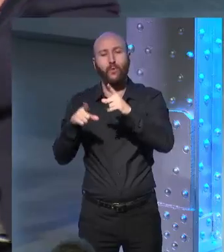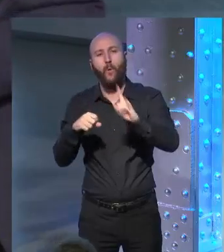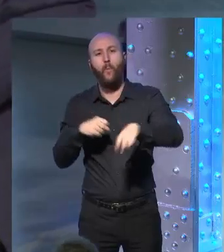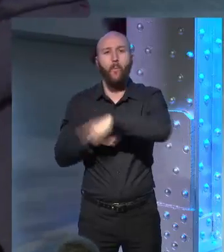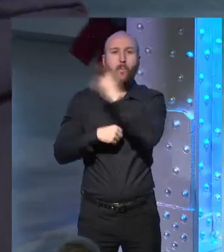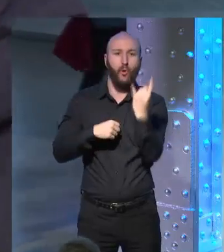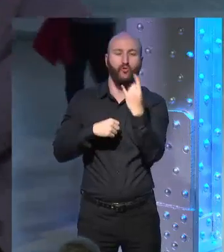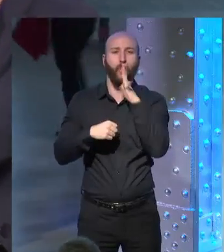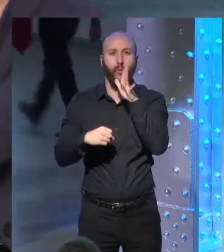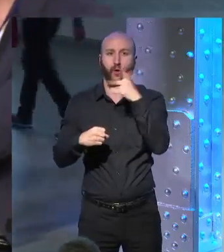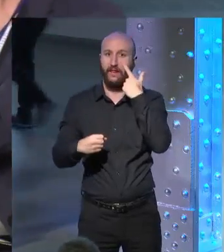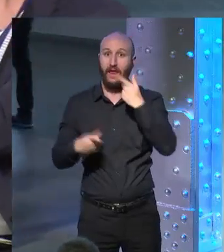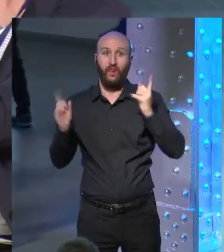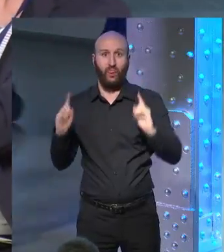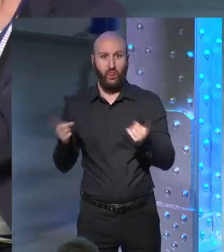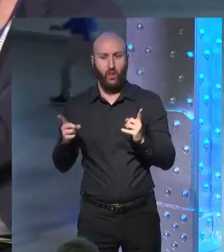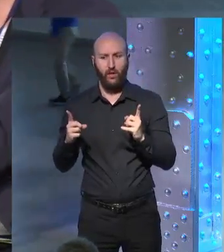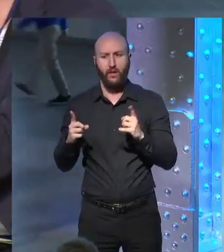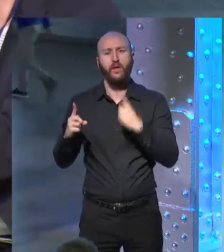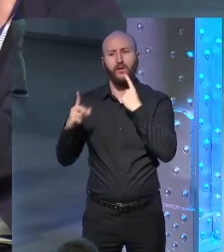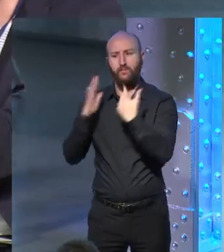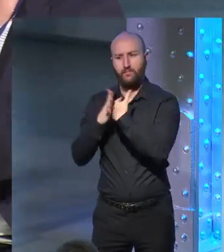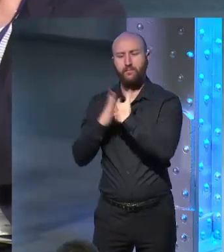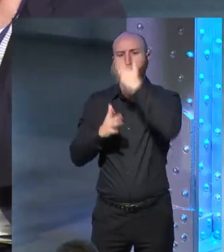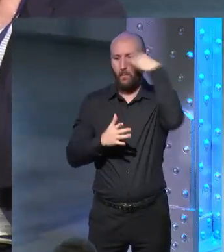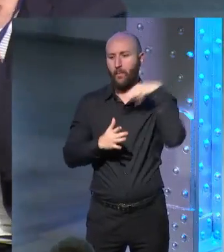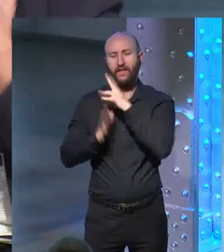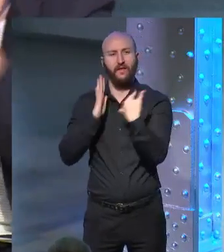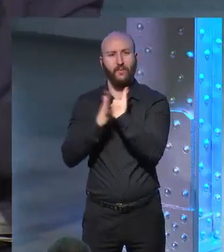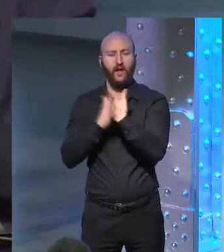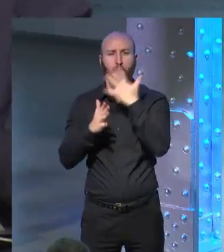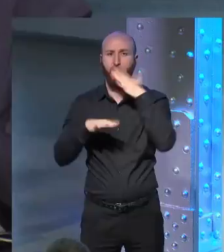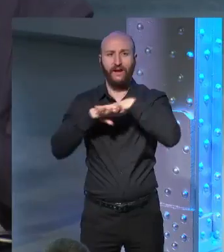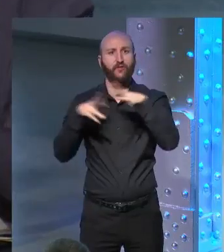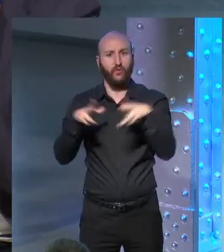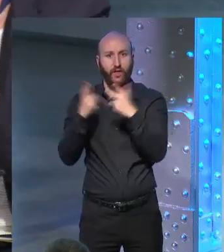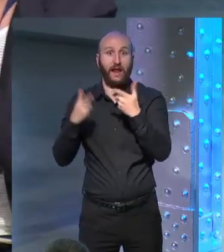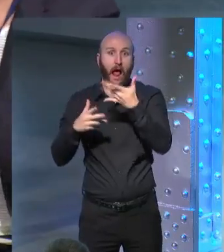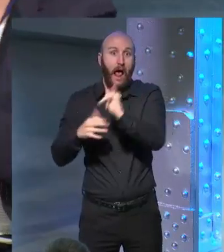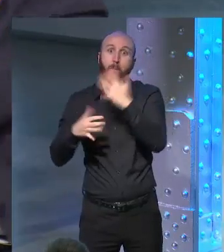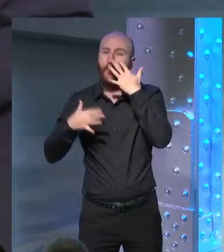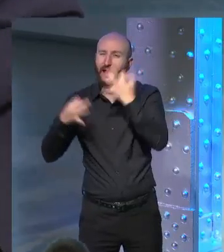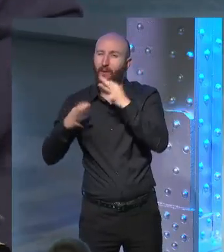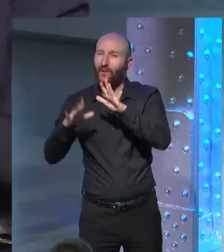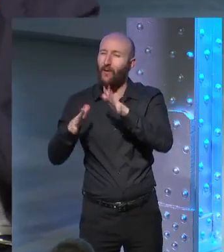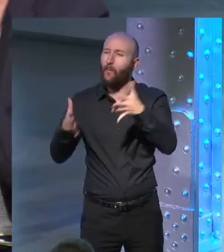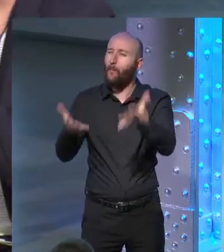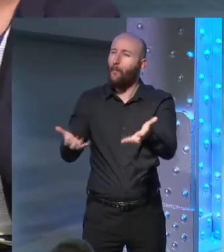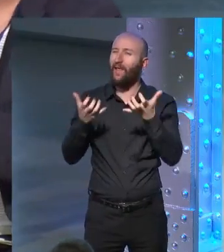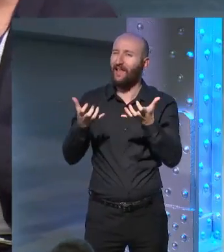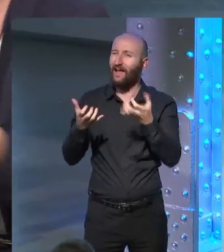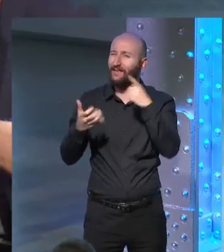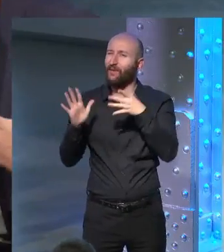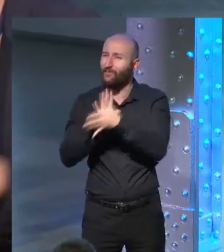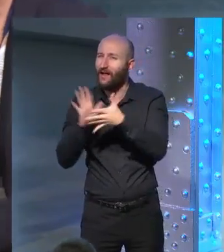advertencia? Ella decía, mis padres me han explicado los riesgos de las redes sociales. No sé si te han explicado también las ventajas que tiene, como decía